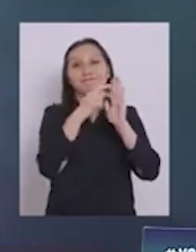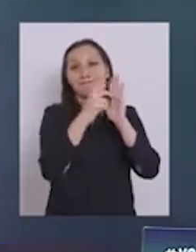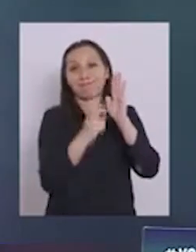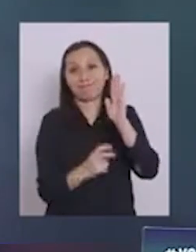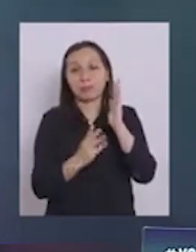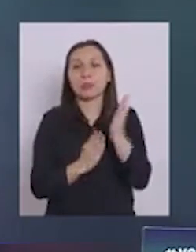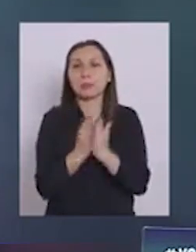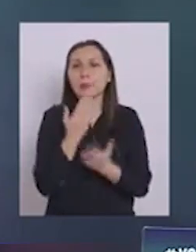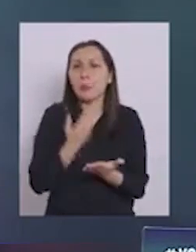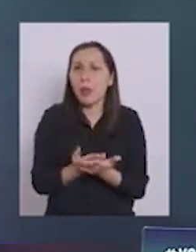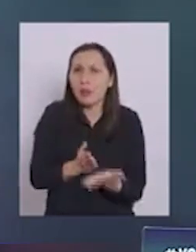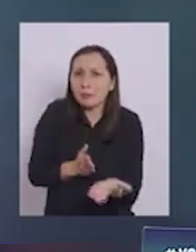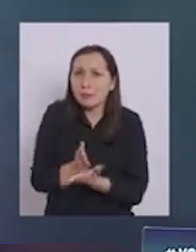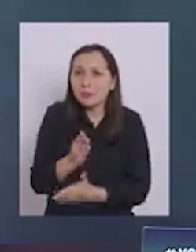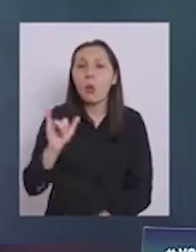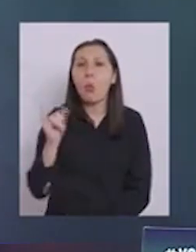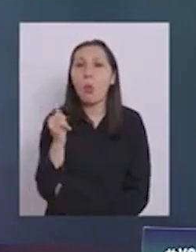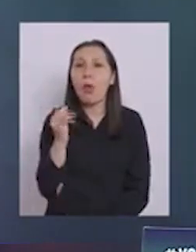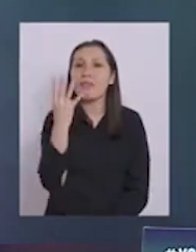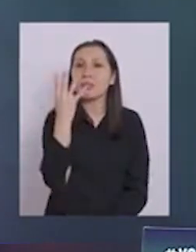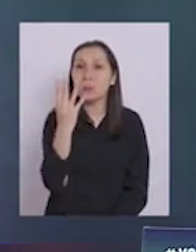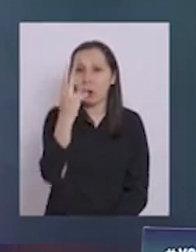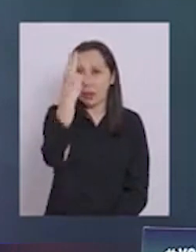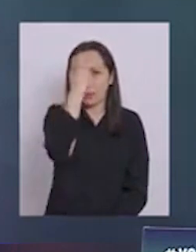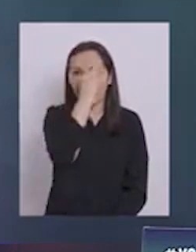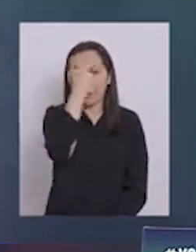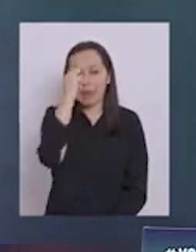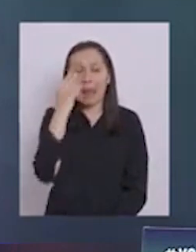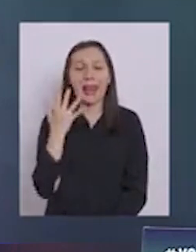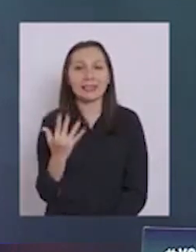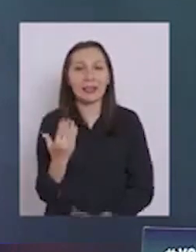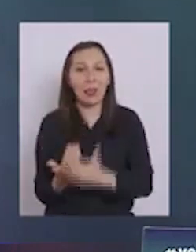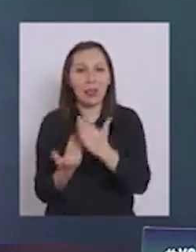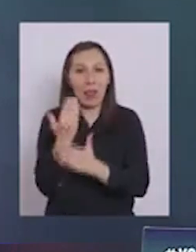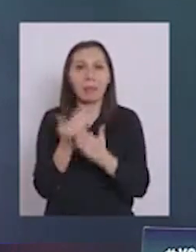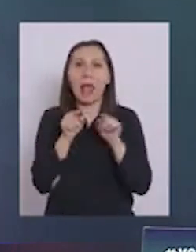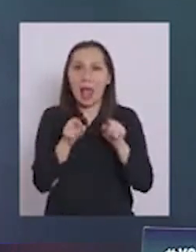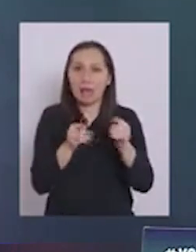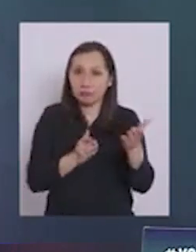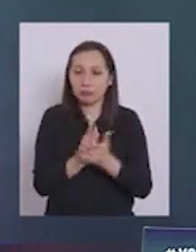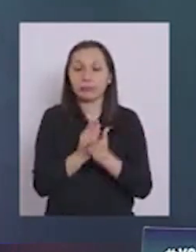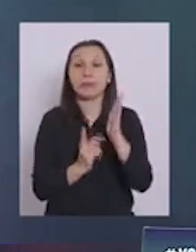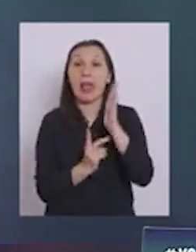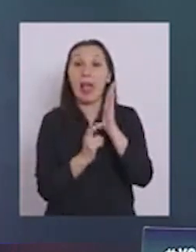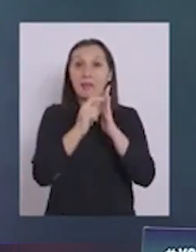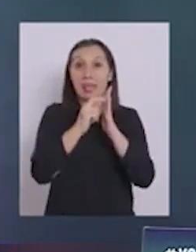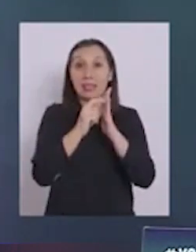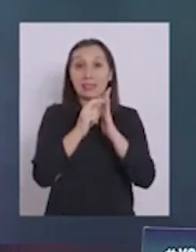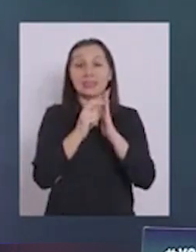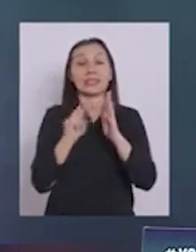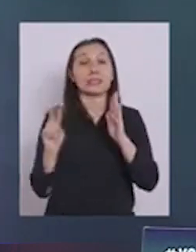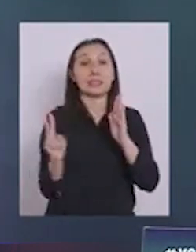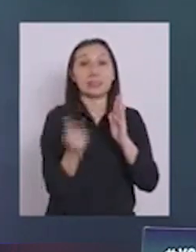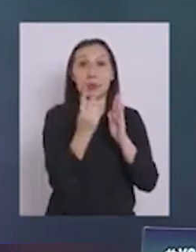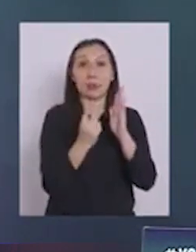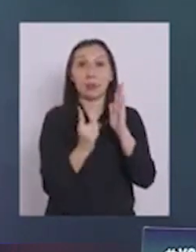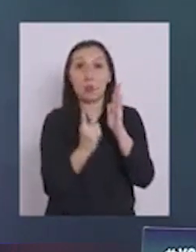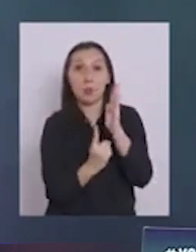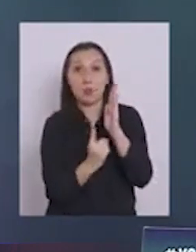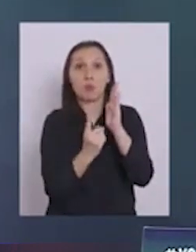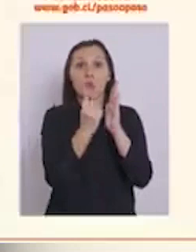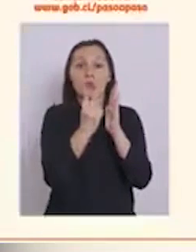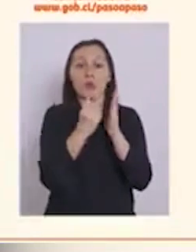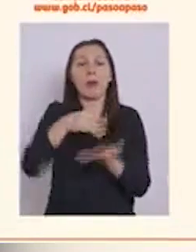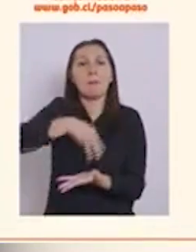retroceso van a partir el día jueves 4 de marzo a las 5 de la mañana avanza la transición